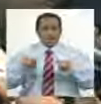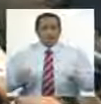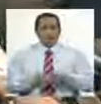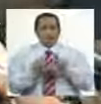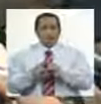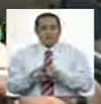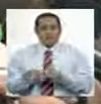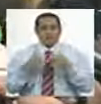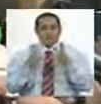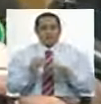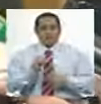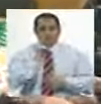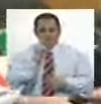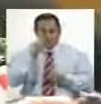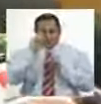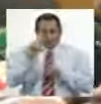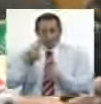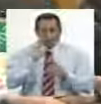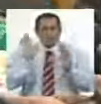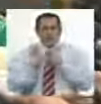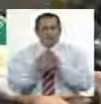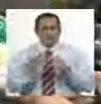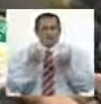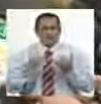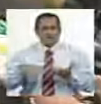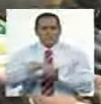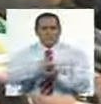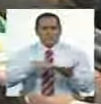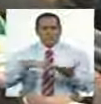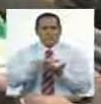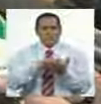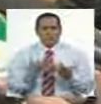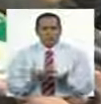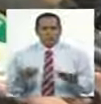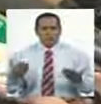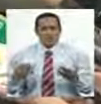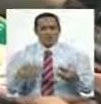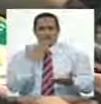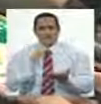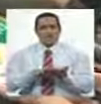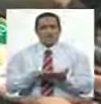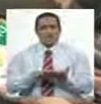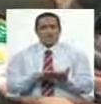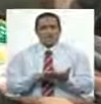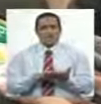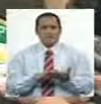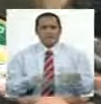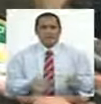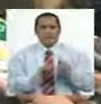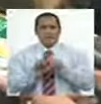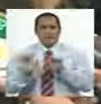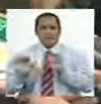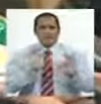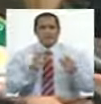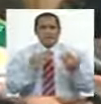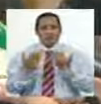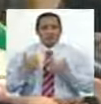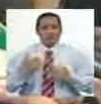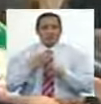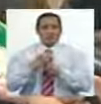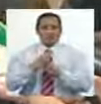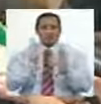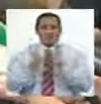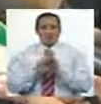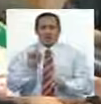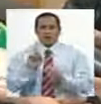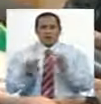haber. Esto es una falta de seriedad absoluta, está mezclando papas con camotes y esto está mal, ¿correcto? De la misma manera rechazo entonces que